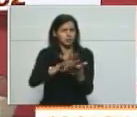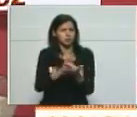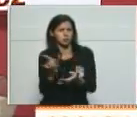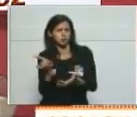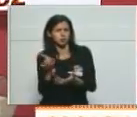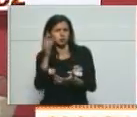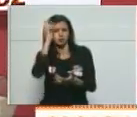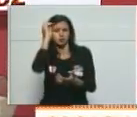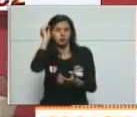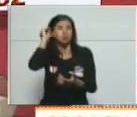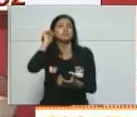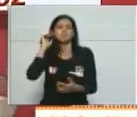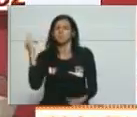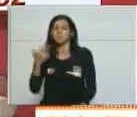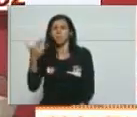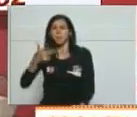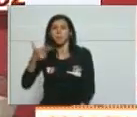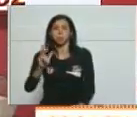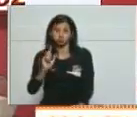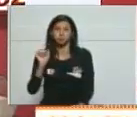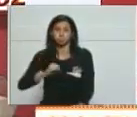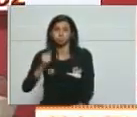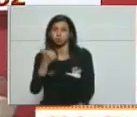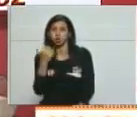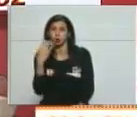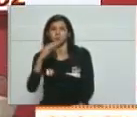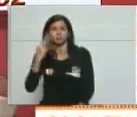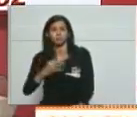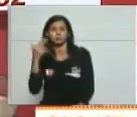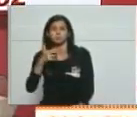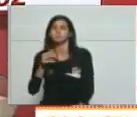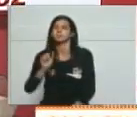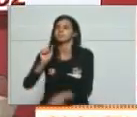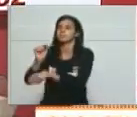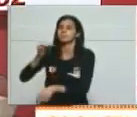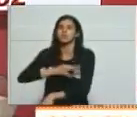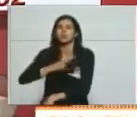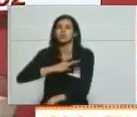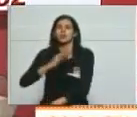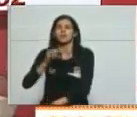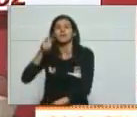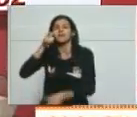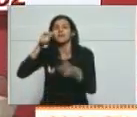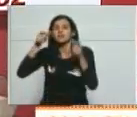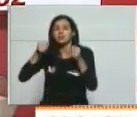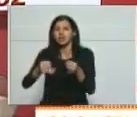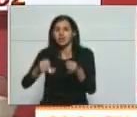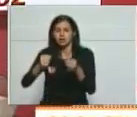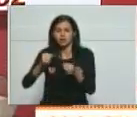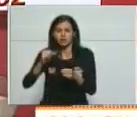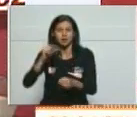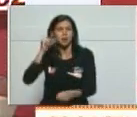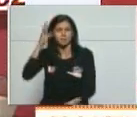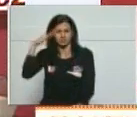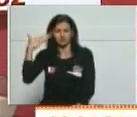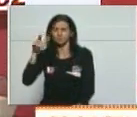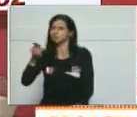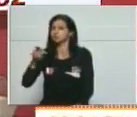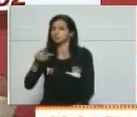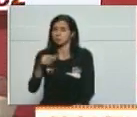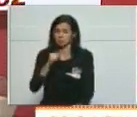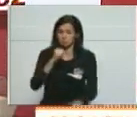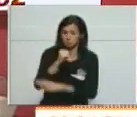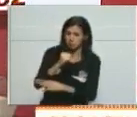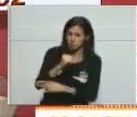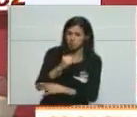Les caen a plomo, vale, pero nosotros no somos, mire, señora fiscal, se lo voy a decir, nosotros no somos ni asesinos ni represores, oye.